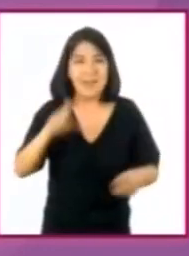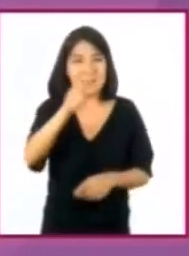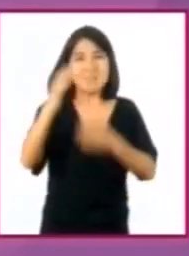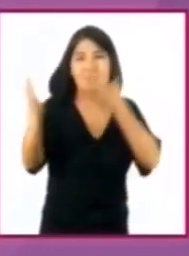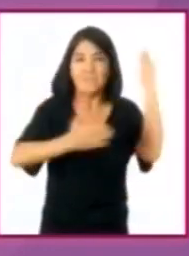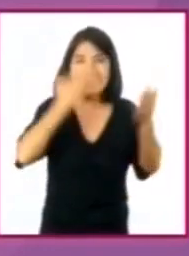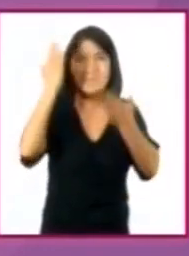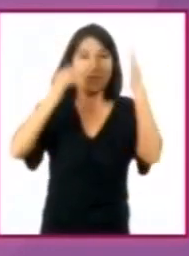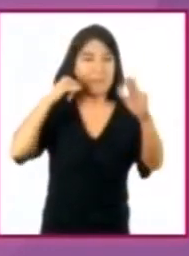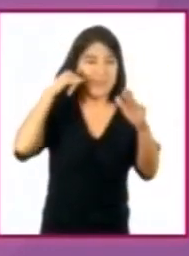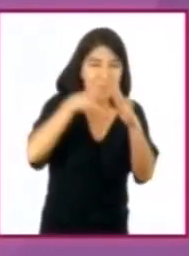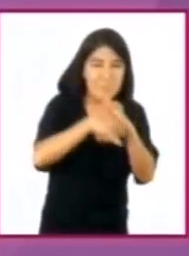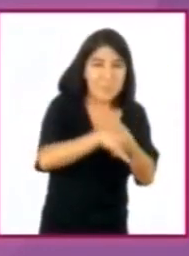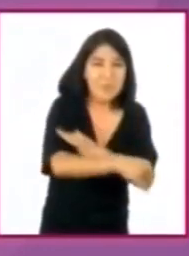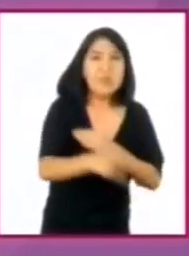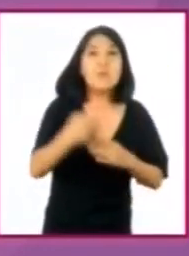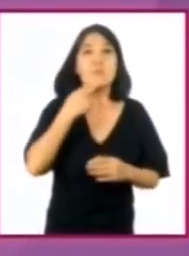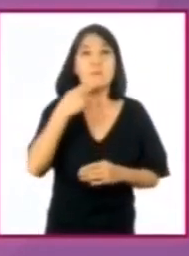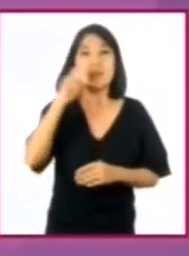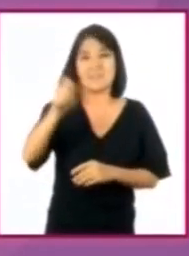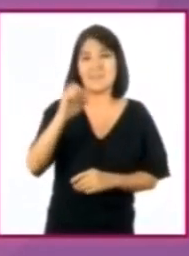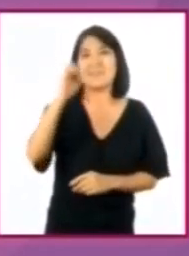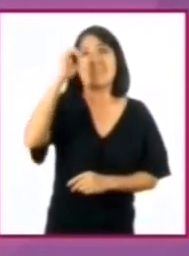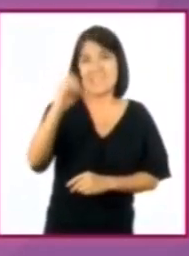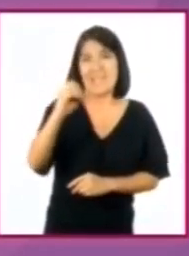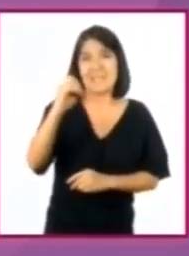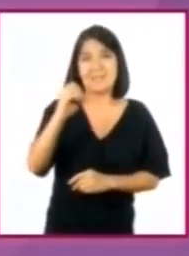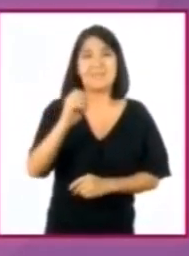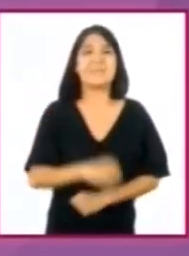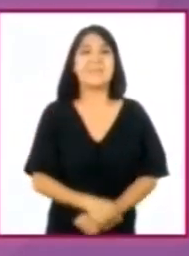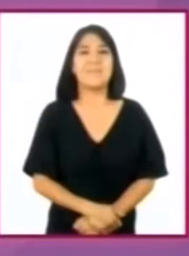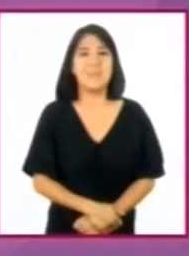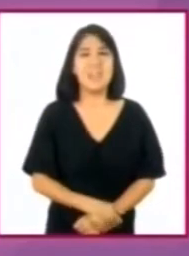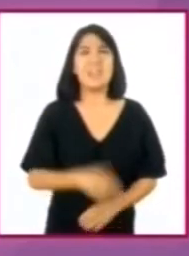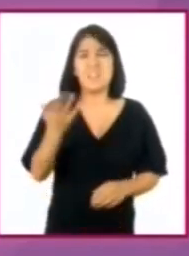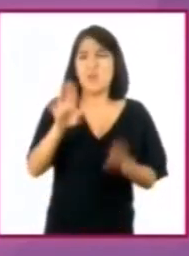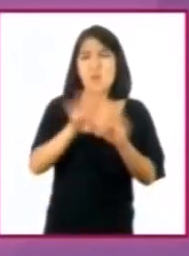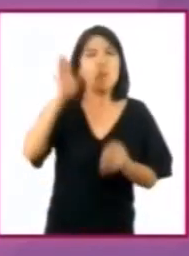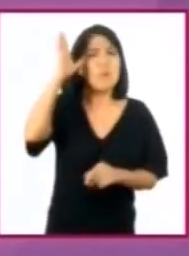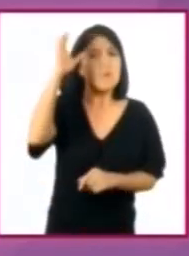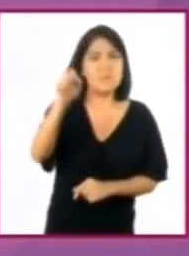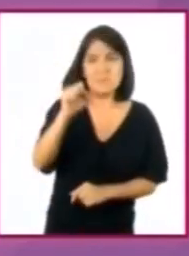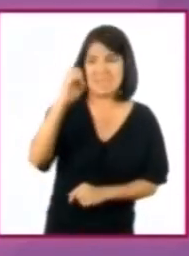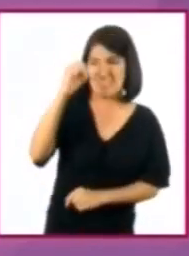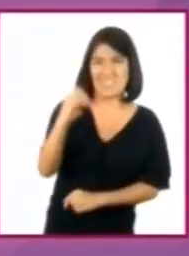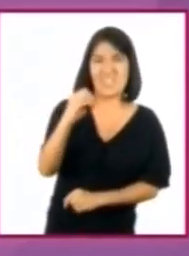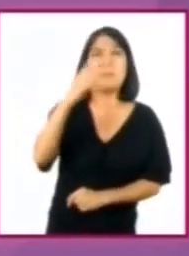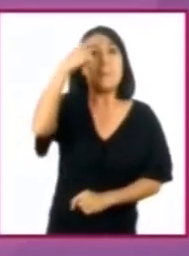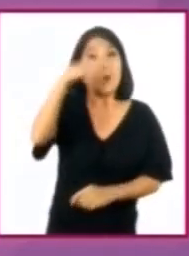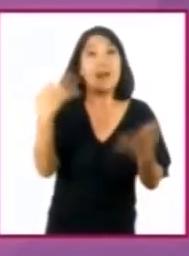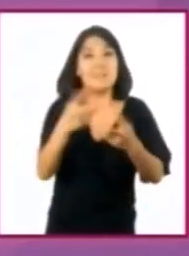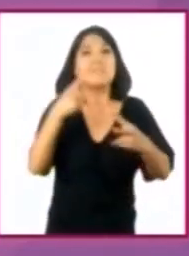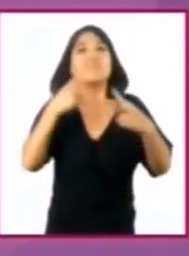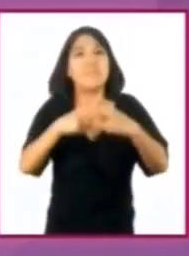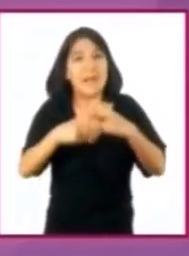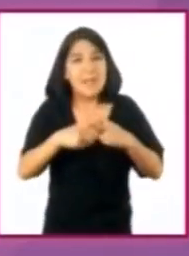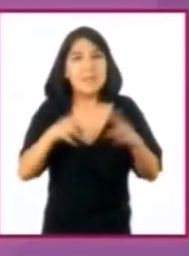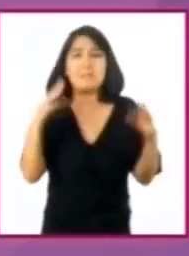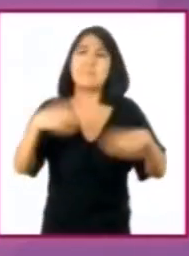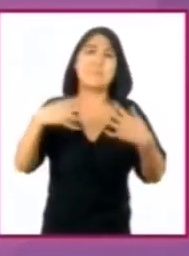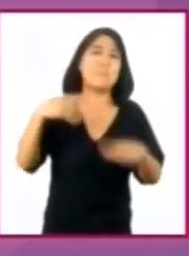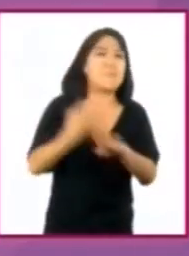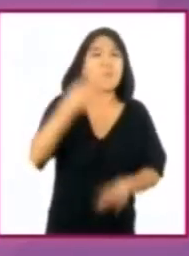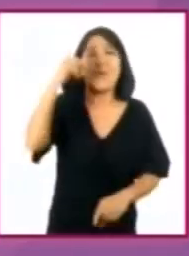fueron los primeros en usar el cero posicional. O sea que este concepto les permitió hacer operaciones matemáticas